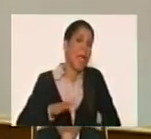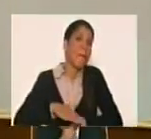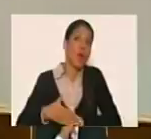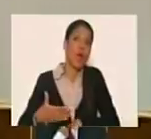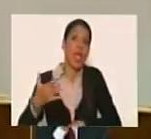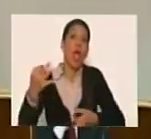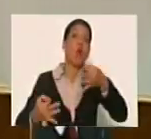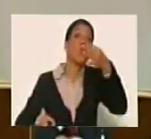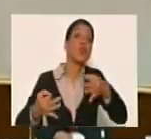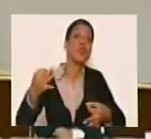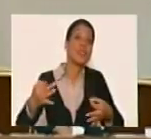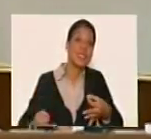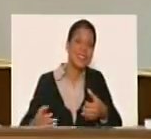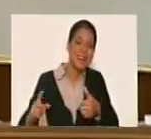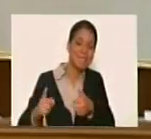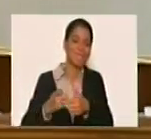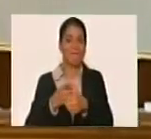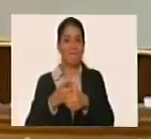genera